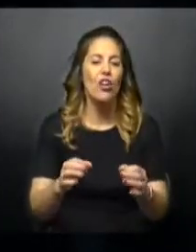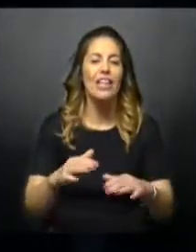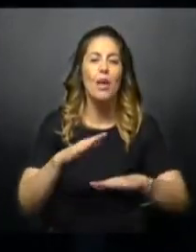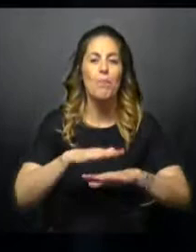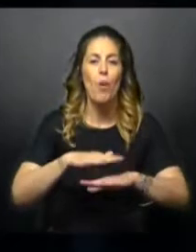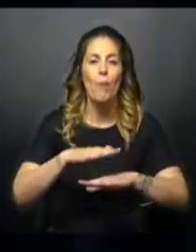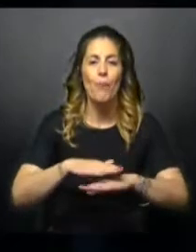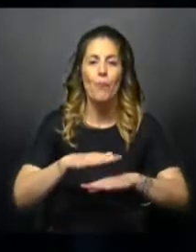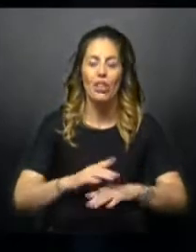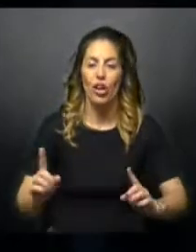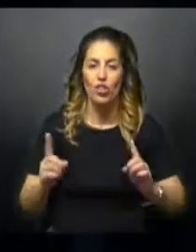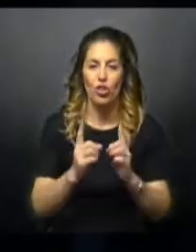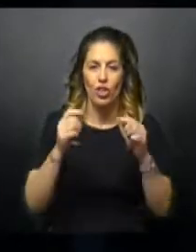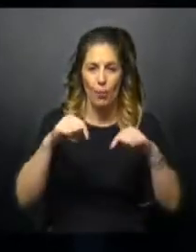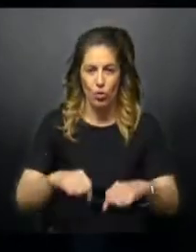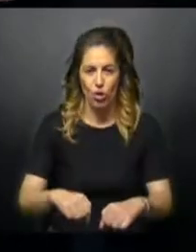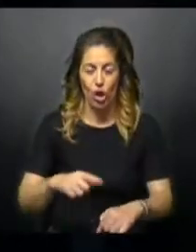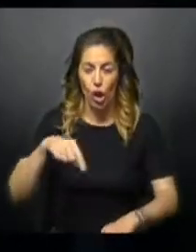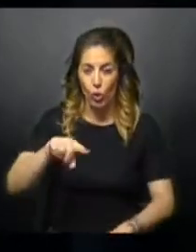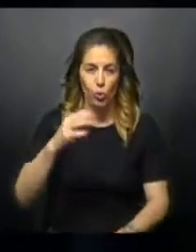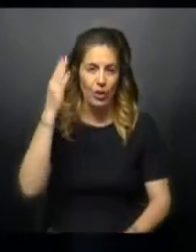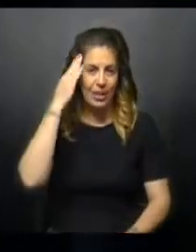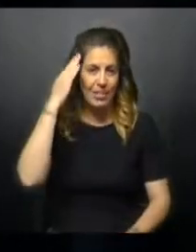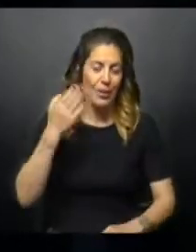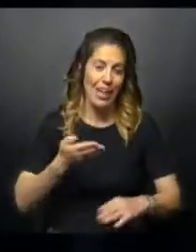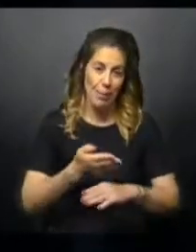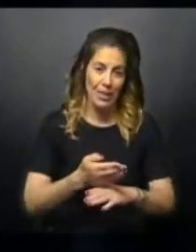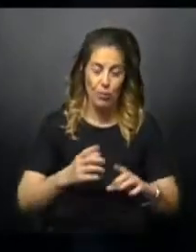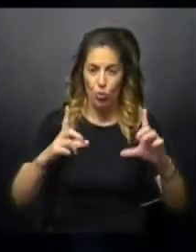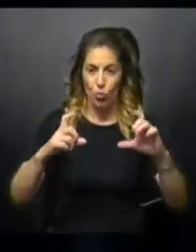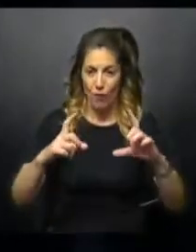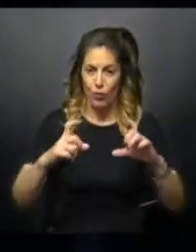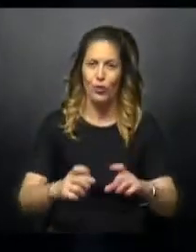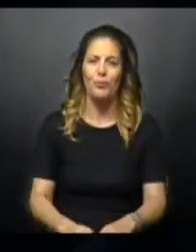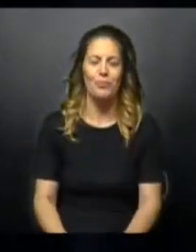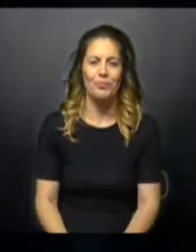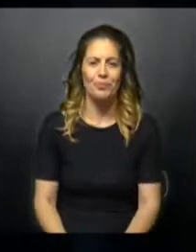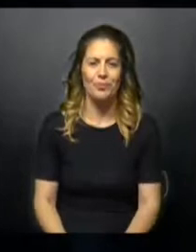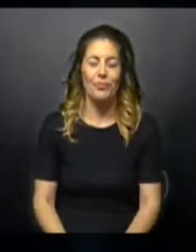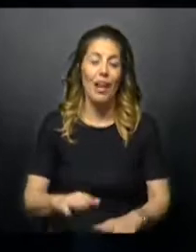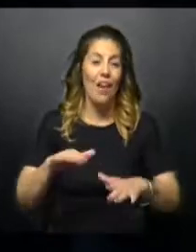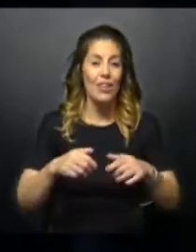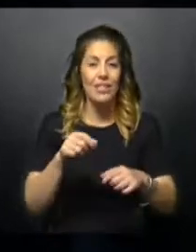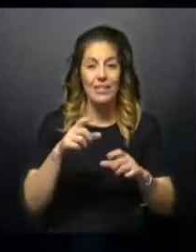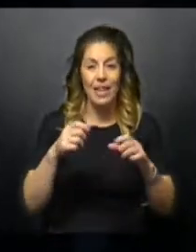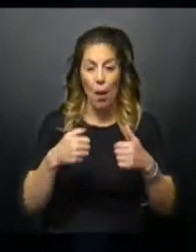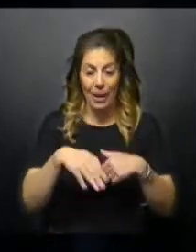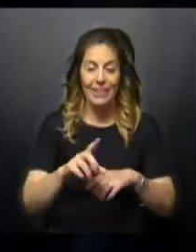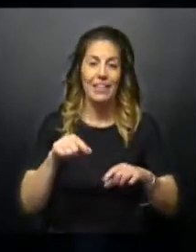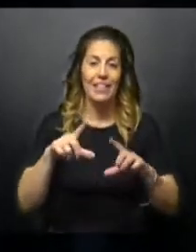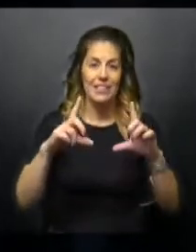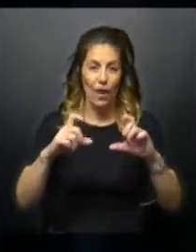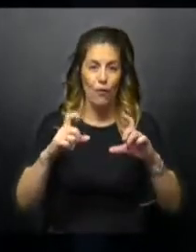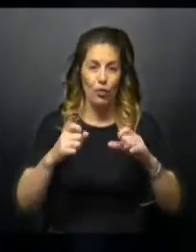en el que nos encontramos hoy y ustedes saben que les pedimos una foto Este y muchas veces a partir de esa foto Bueno